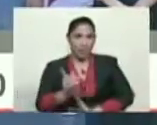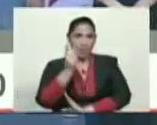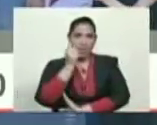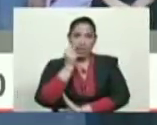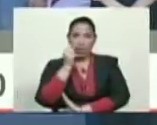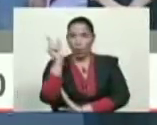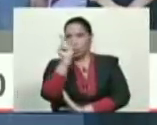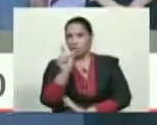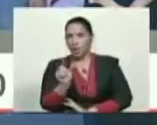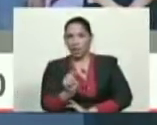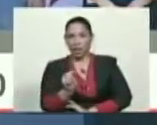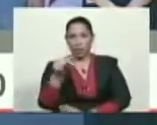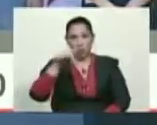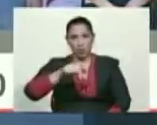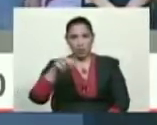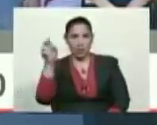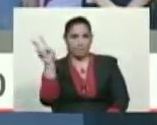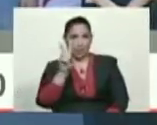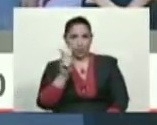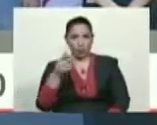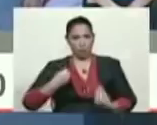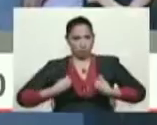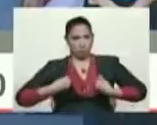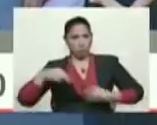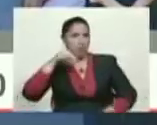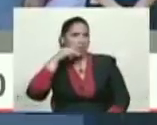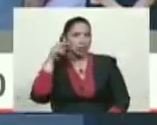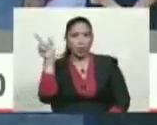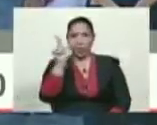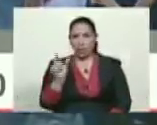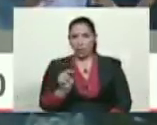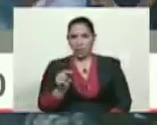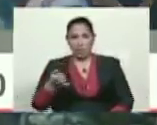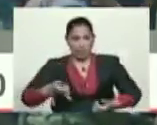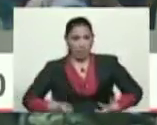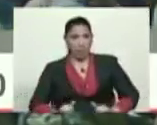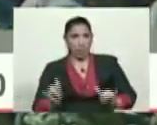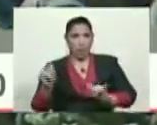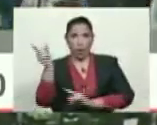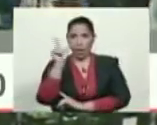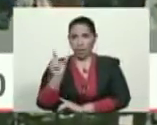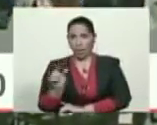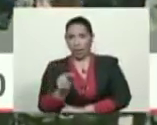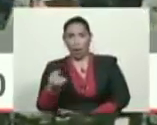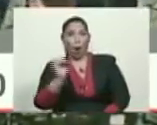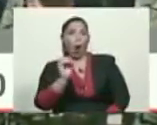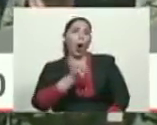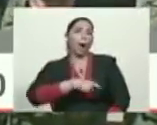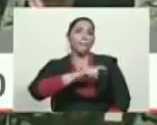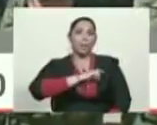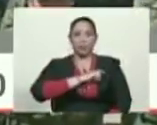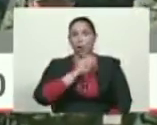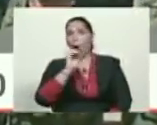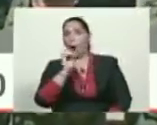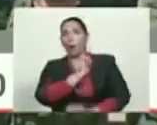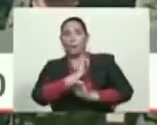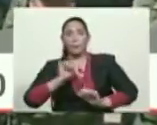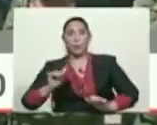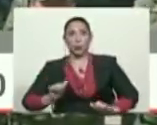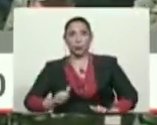que viven aquí en Venezuela, los nietos de los italianos, que por ser hijos de italianos o de españoles o de